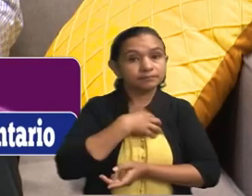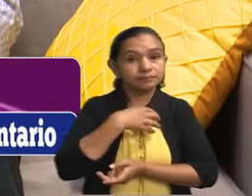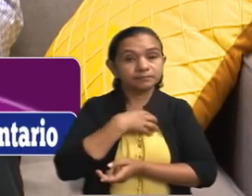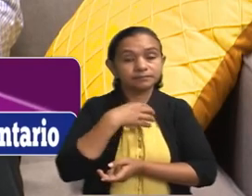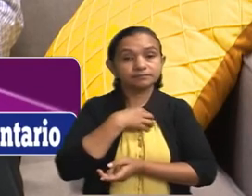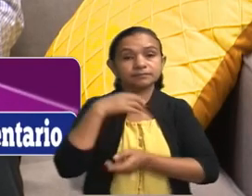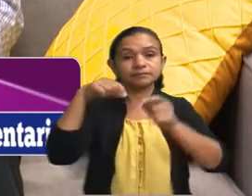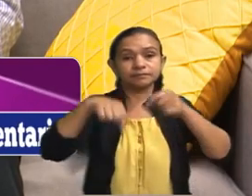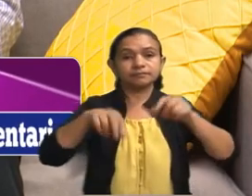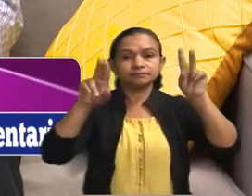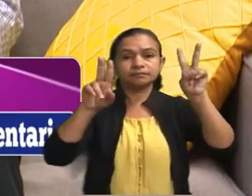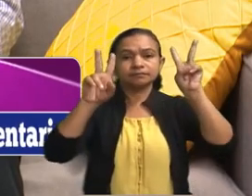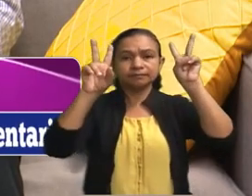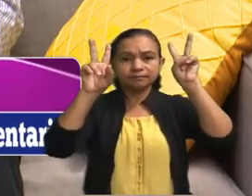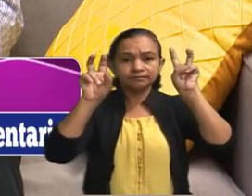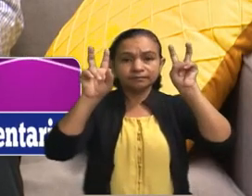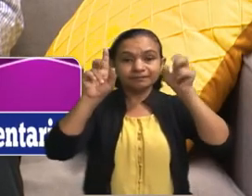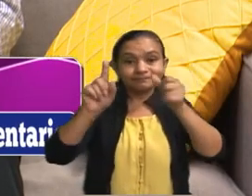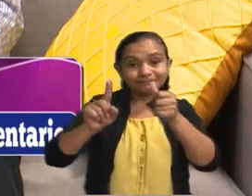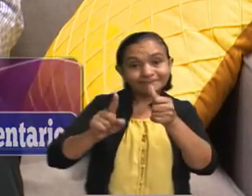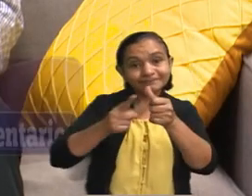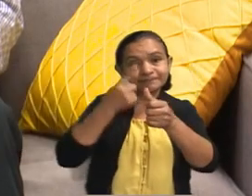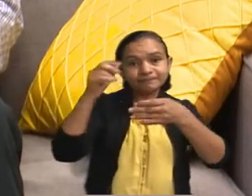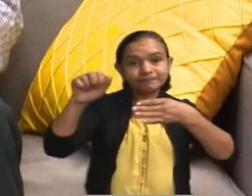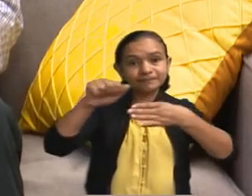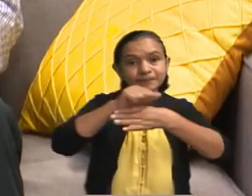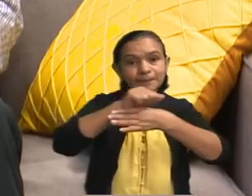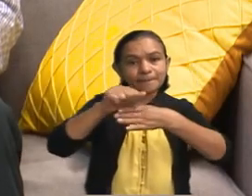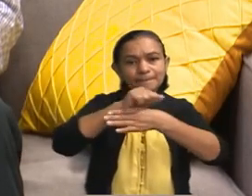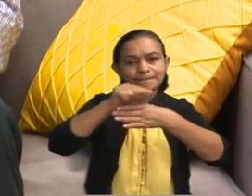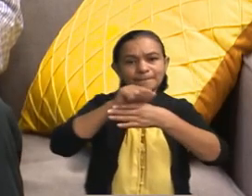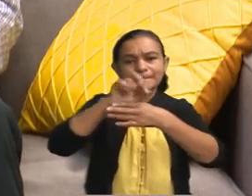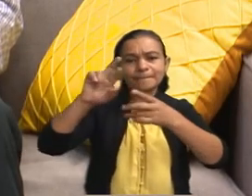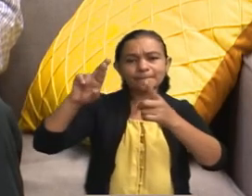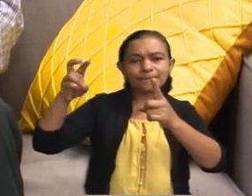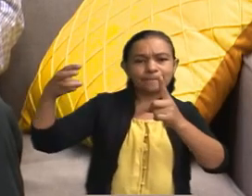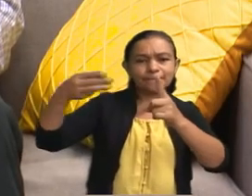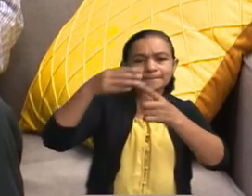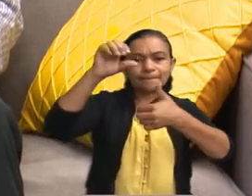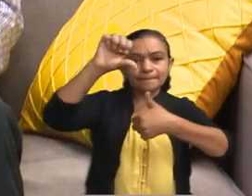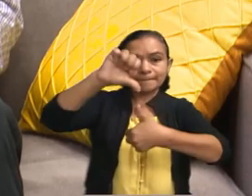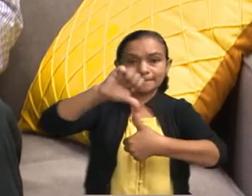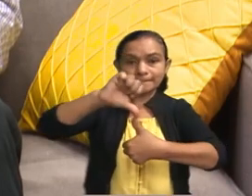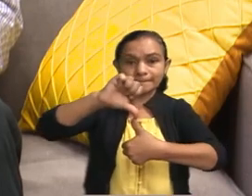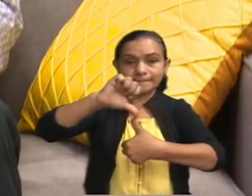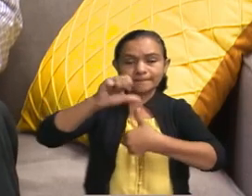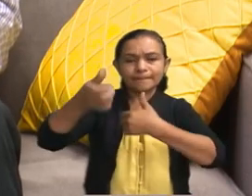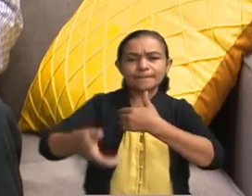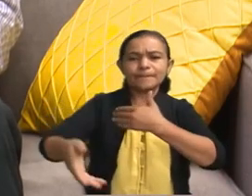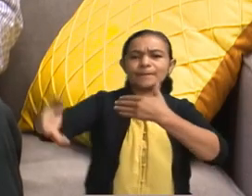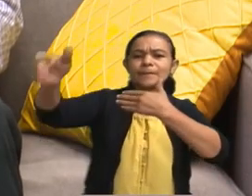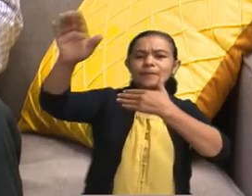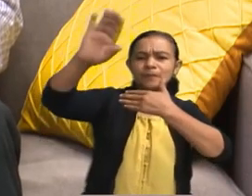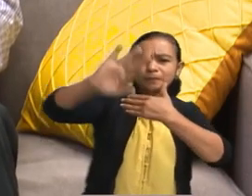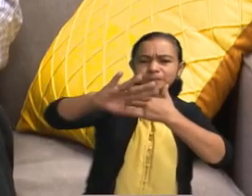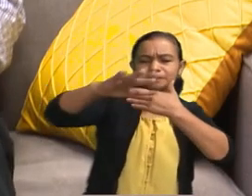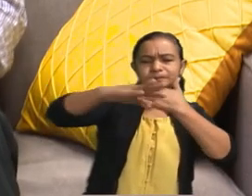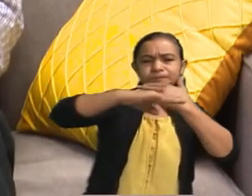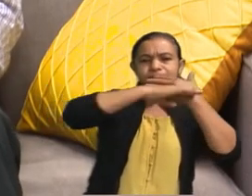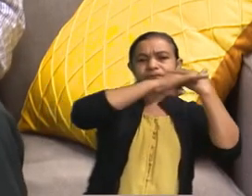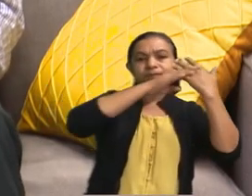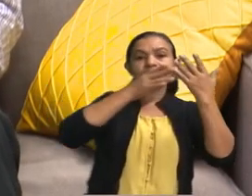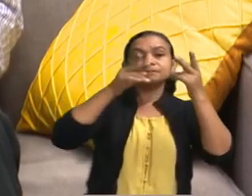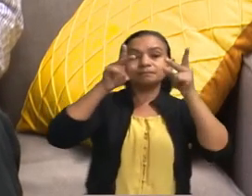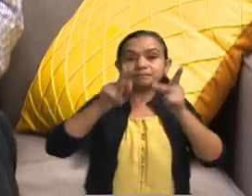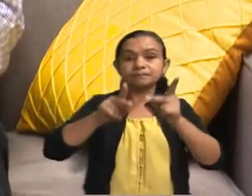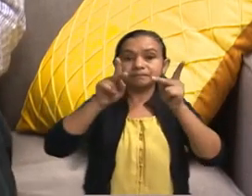conversando sobre la realización del primer simulacro regional anti-tsunami. Y pues para ello me encuentro acompañado con las